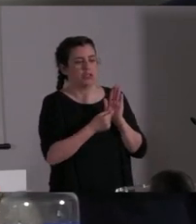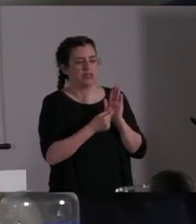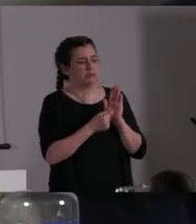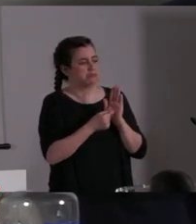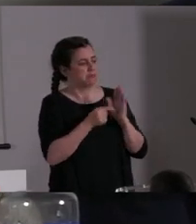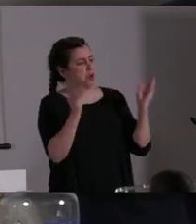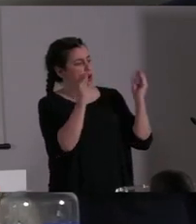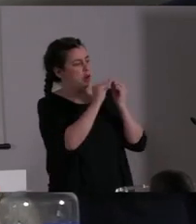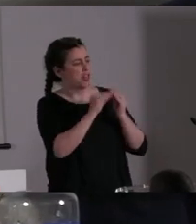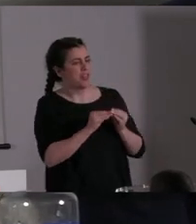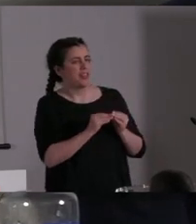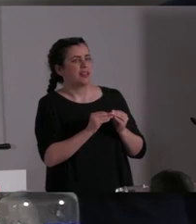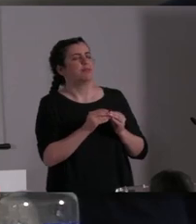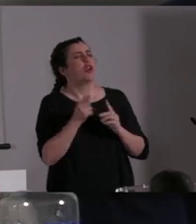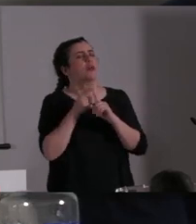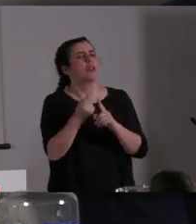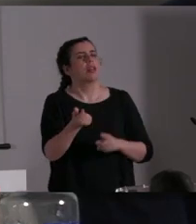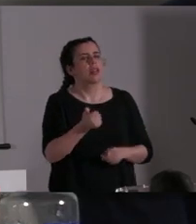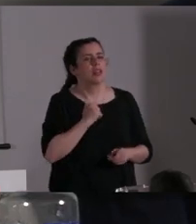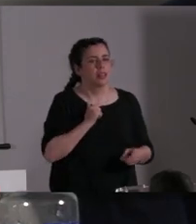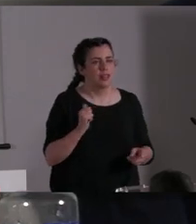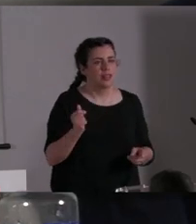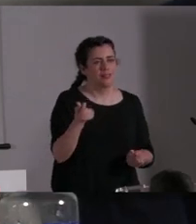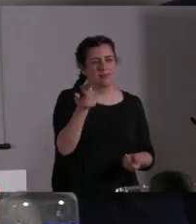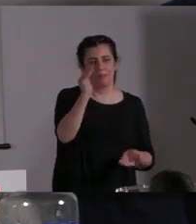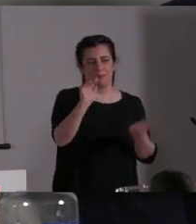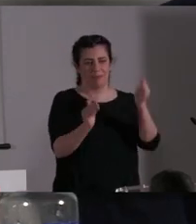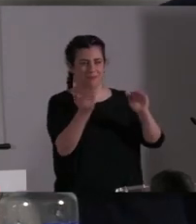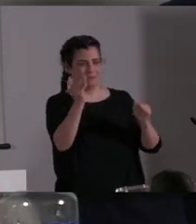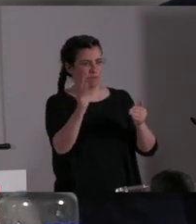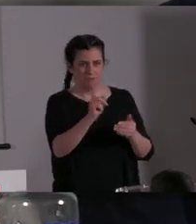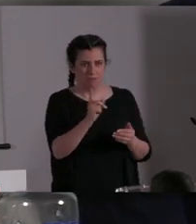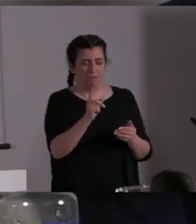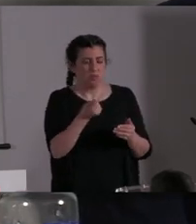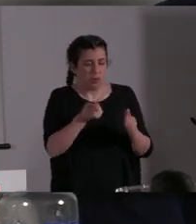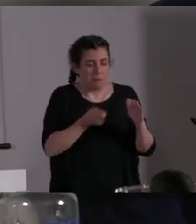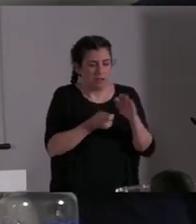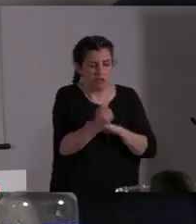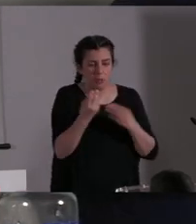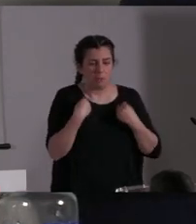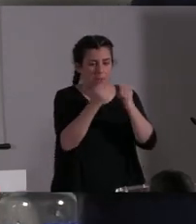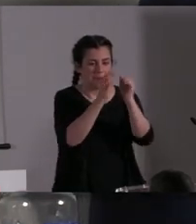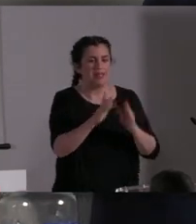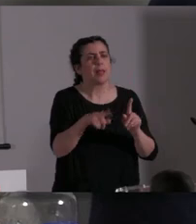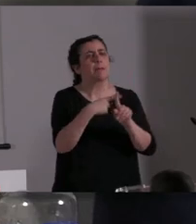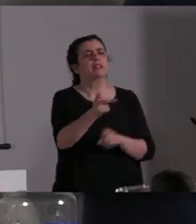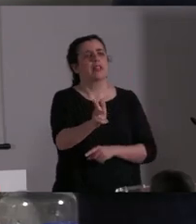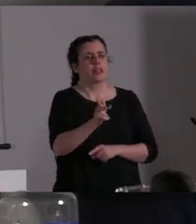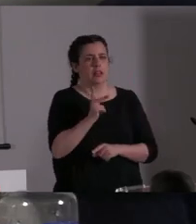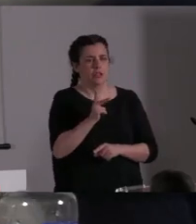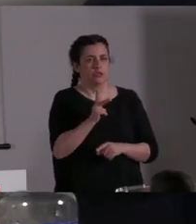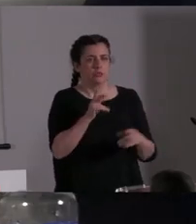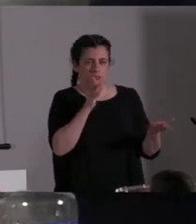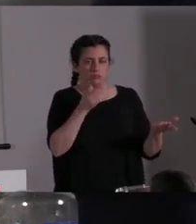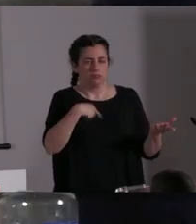no especular y entender la vivienda como una inversión, pero también como un derecho. Y en ese marco y en esas claves es donde nos